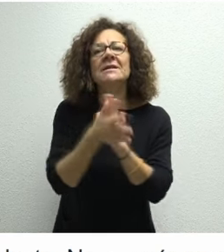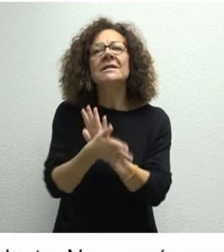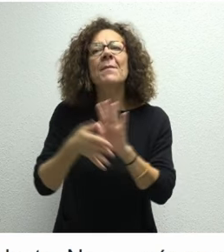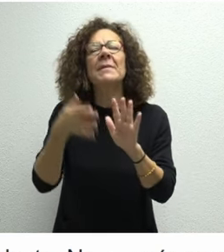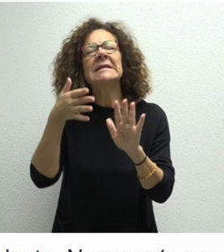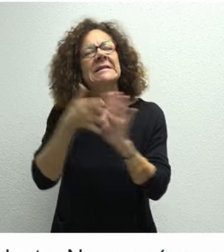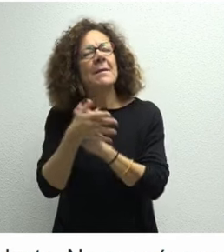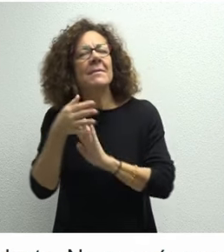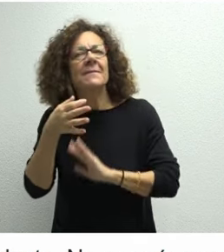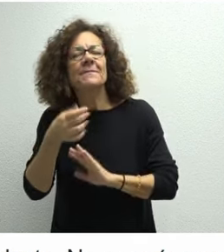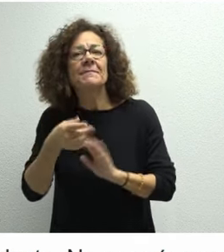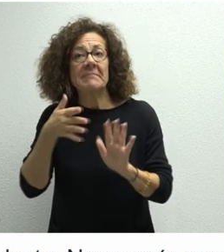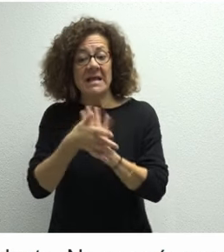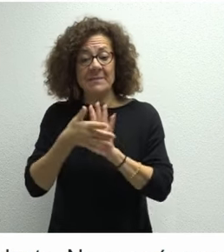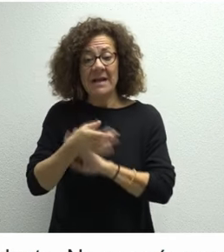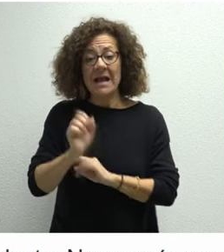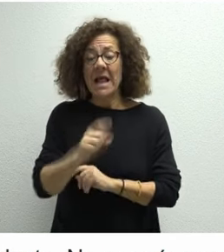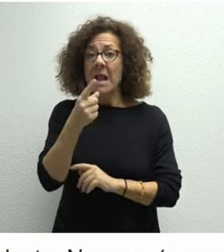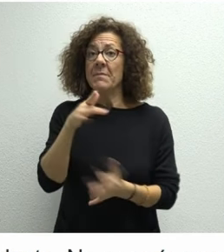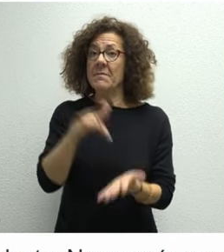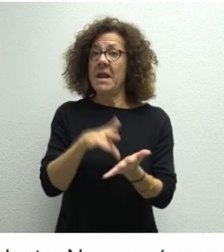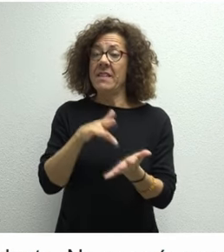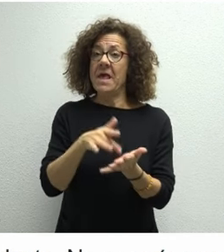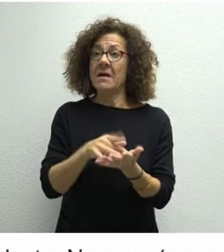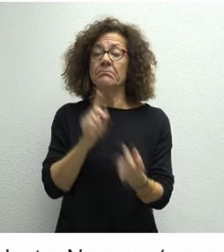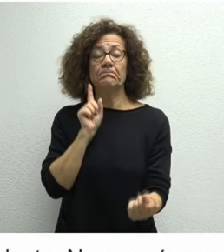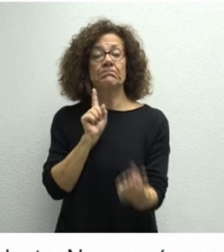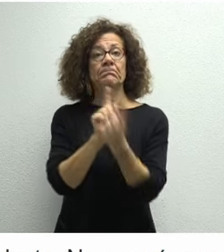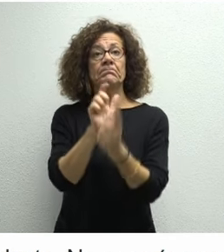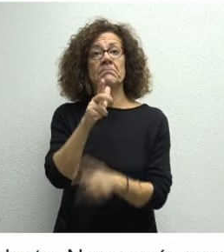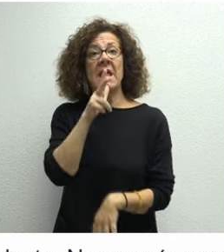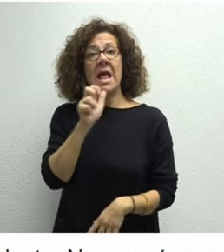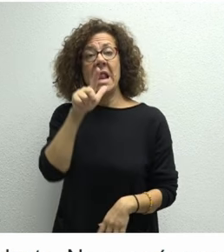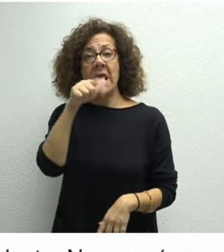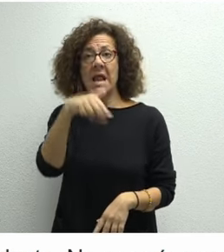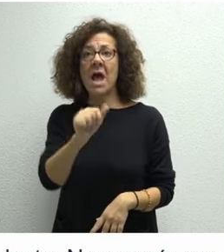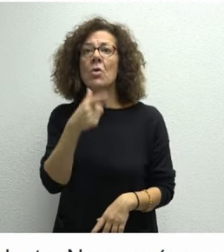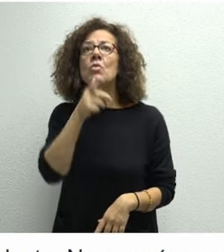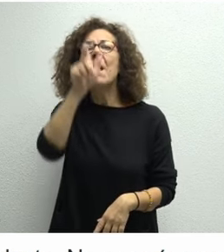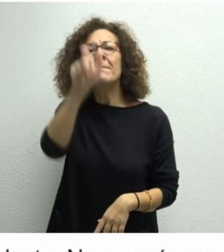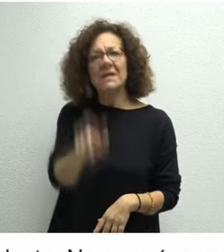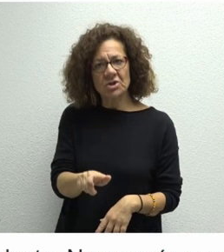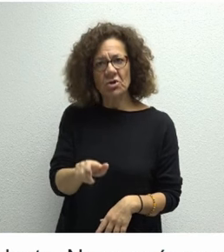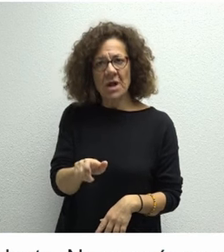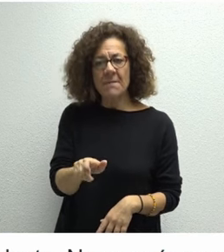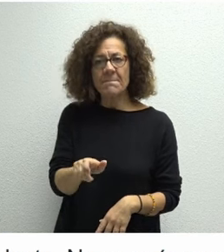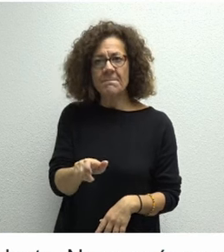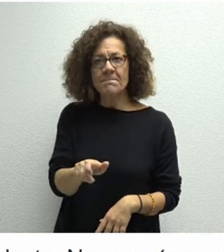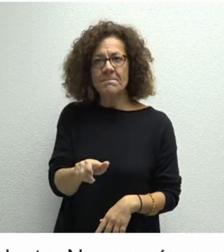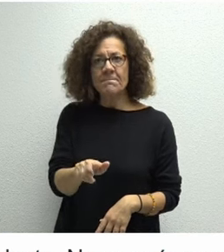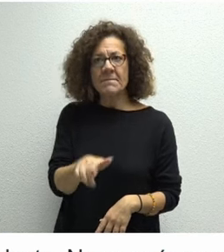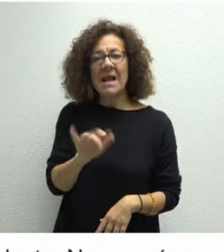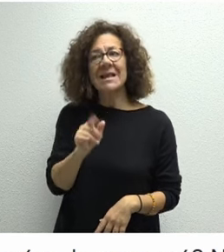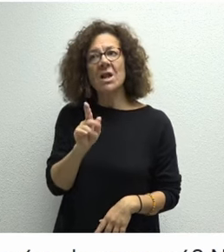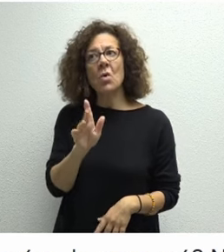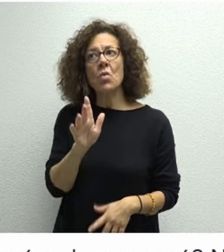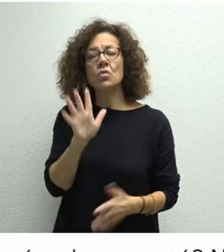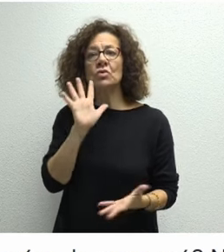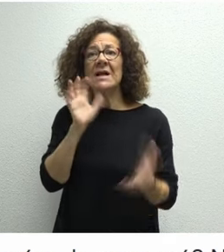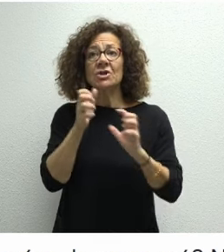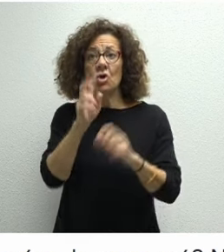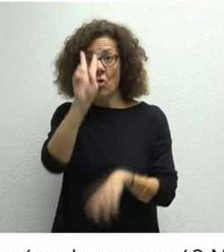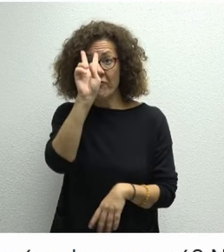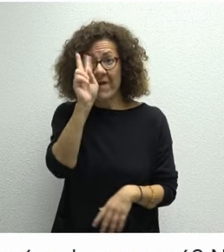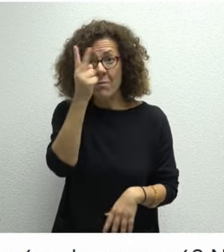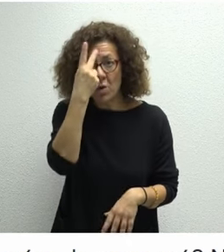que el primer día que se encontró con con Elena no en consulta fue con una persona que bueno que tenía un trastorno bipolar